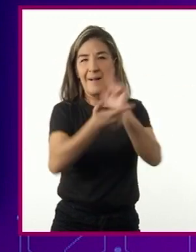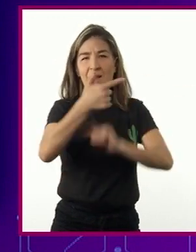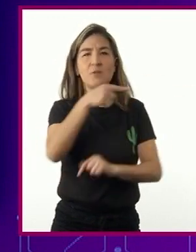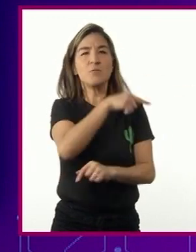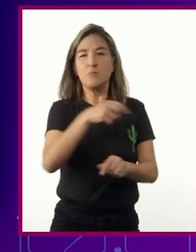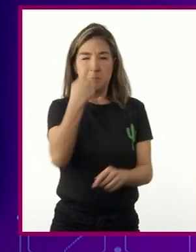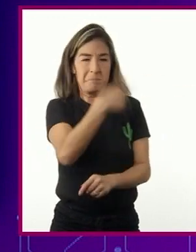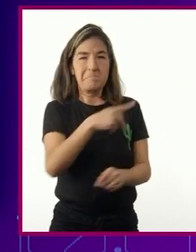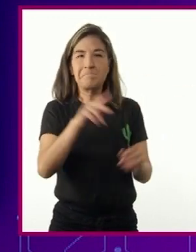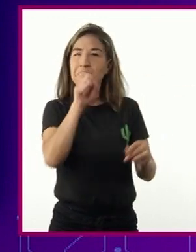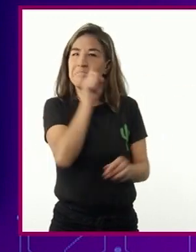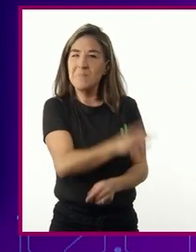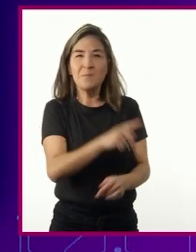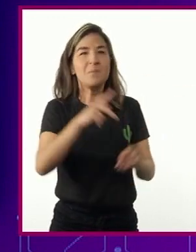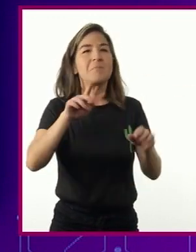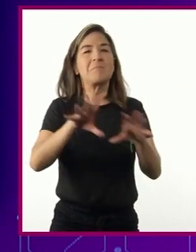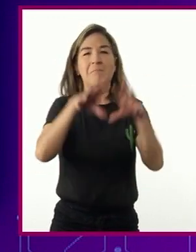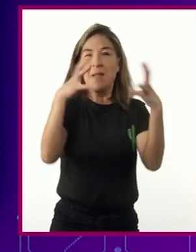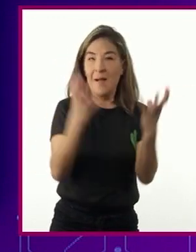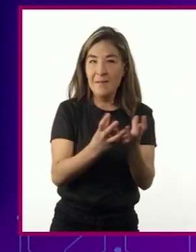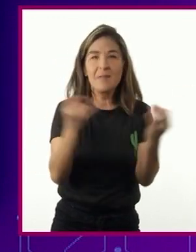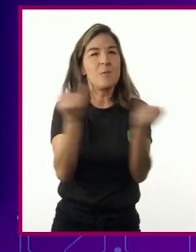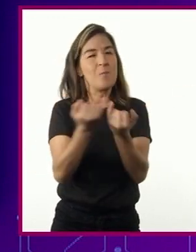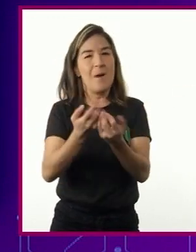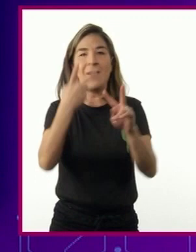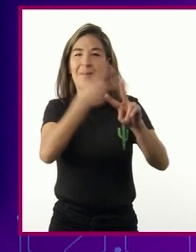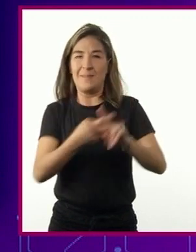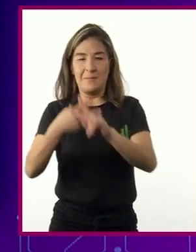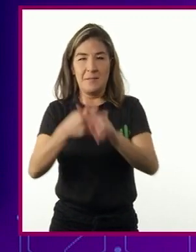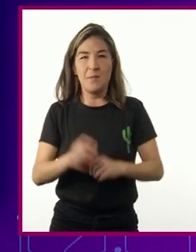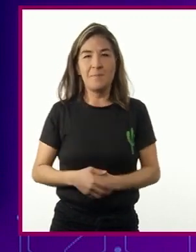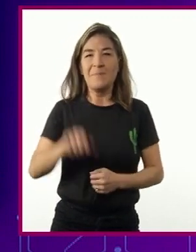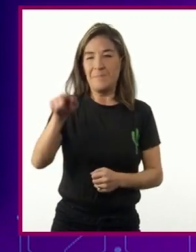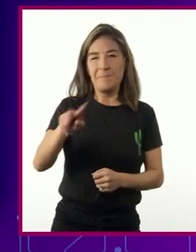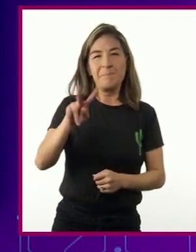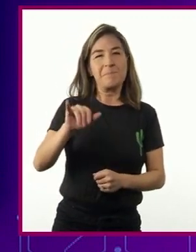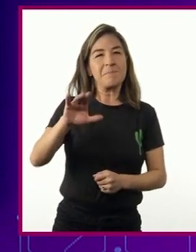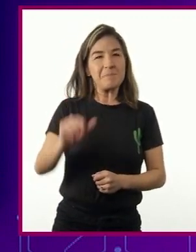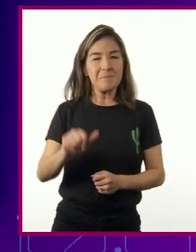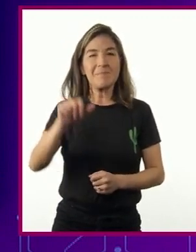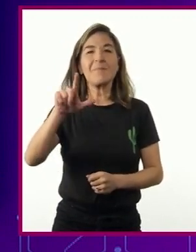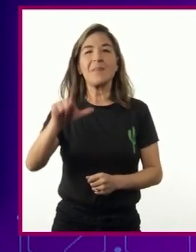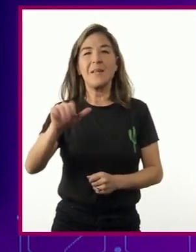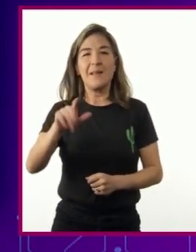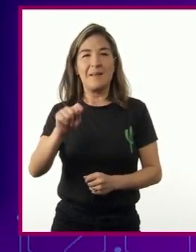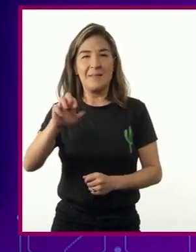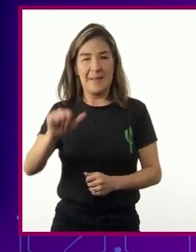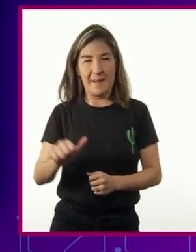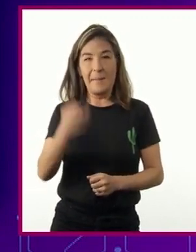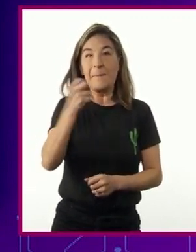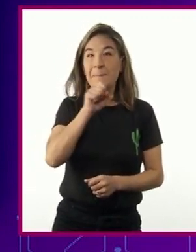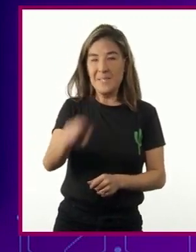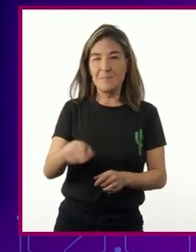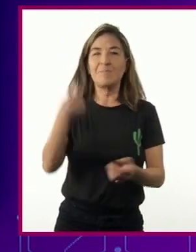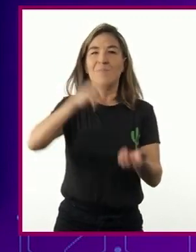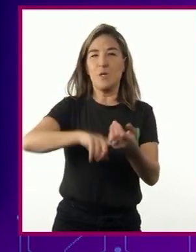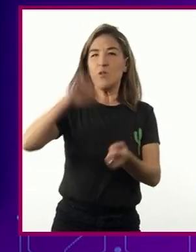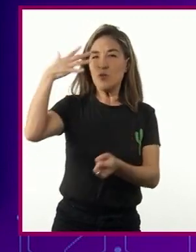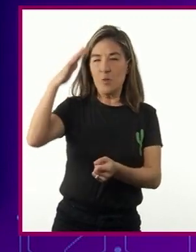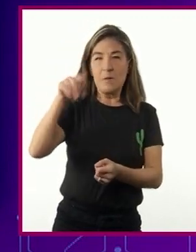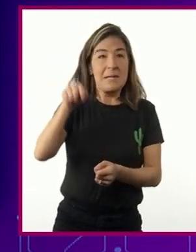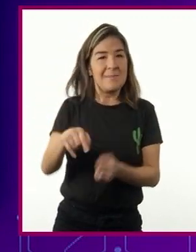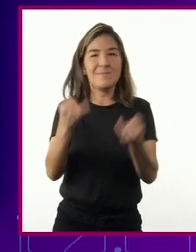propias estrellas y planetas. Por otra parte, la Vía Láctea, donde está nuestro sistema solar, es tal como